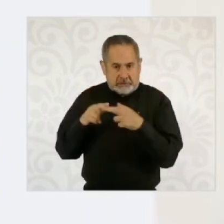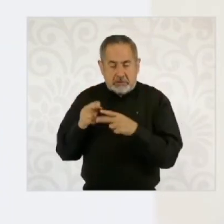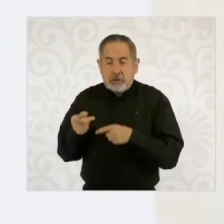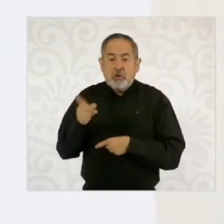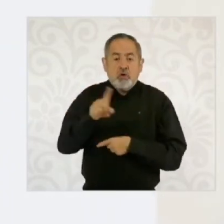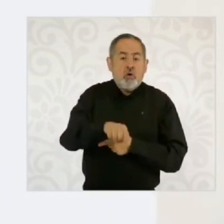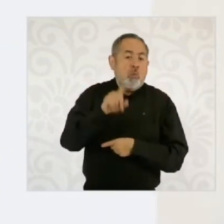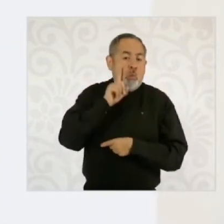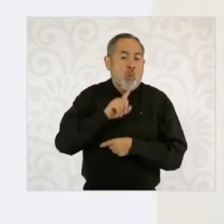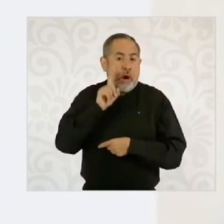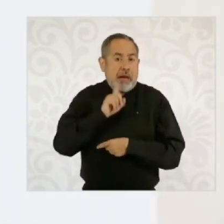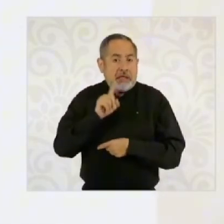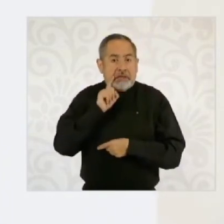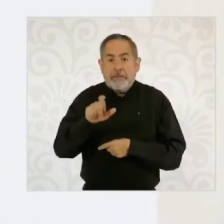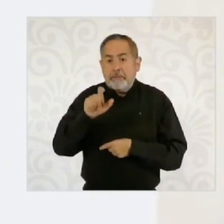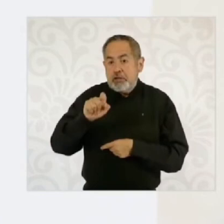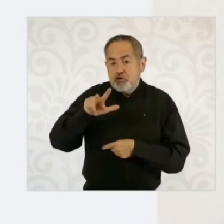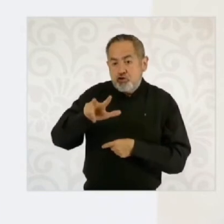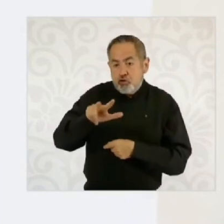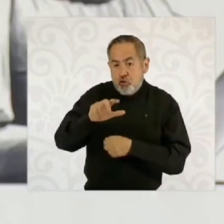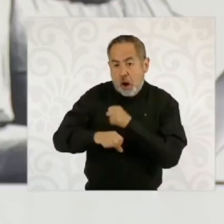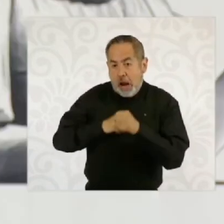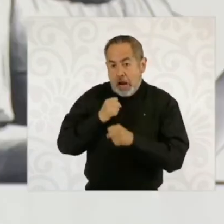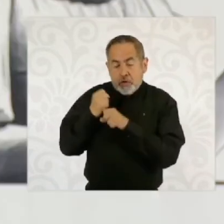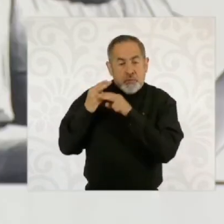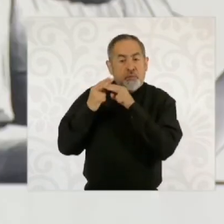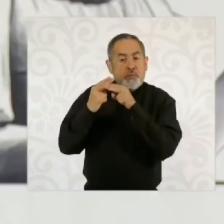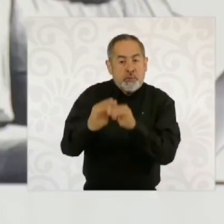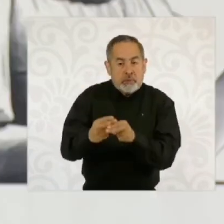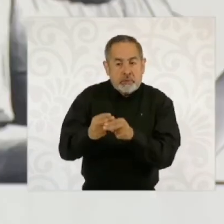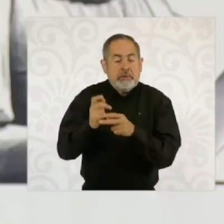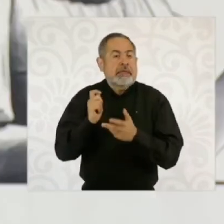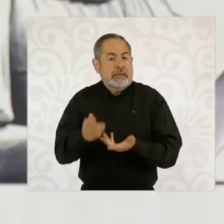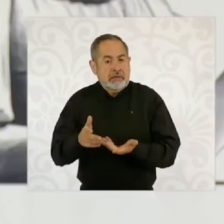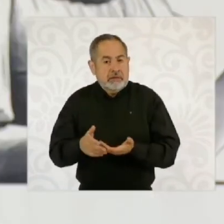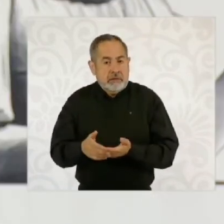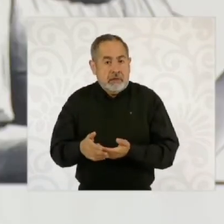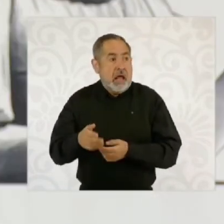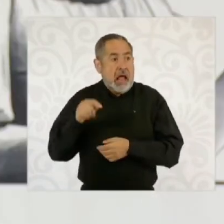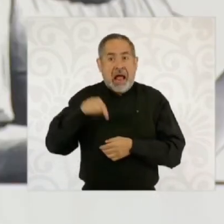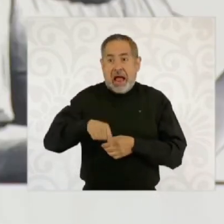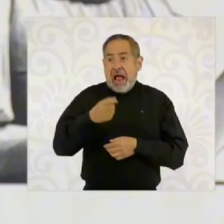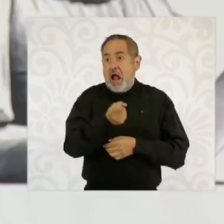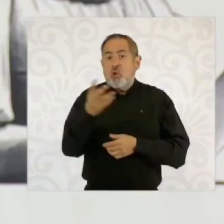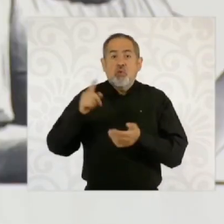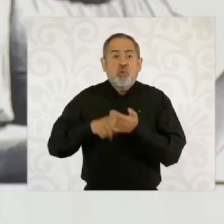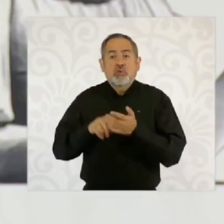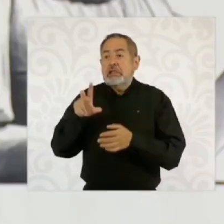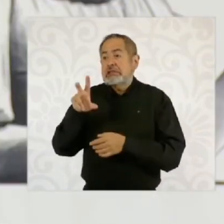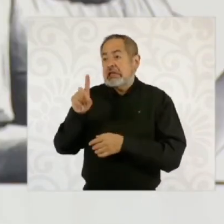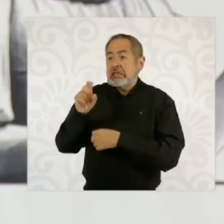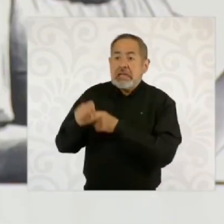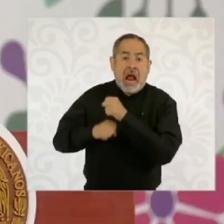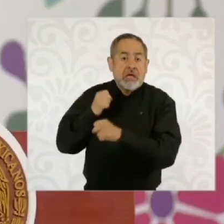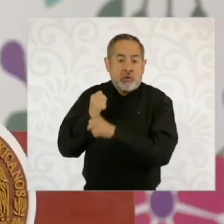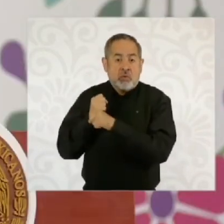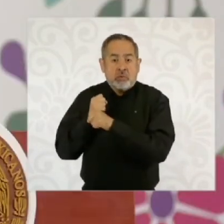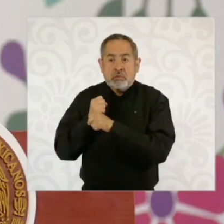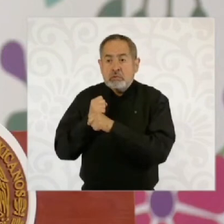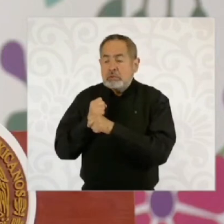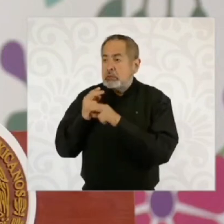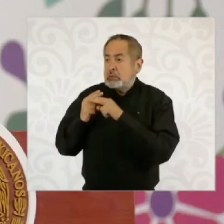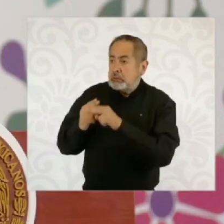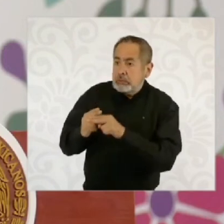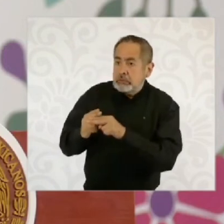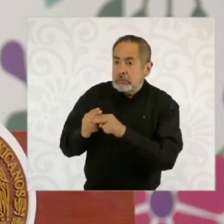y 28 años en el caso de mujeres. Lo que estaba pasando es que aunque cumplieran 30 años, cada año